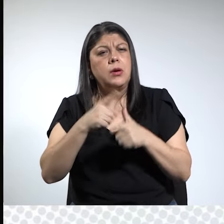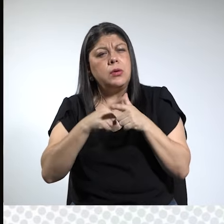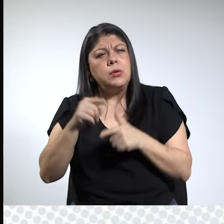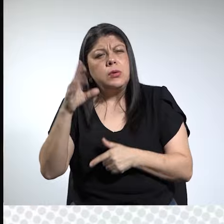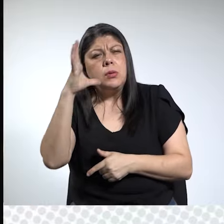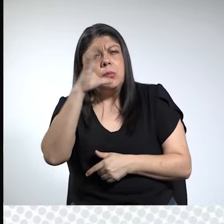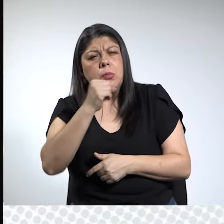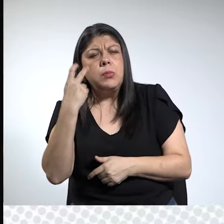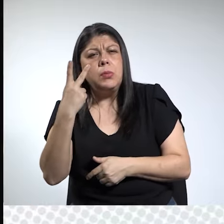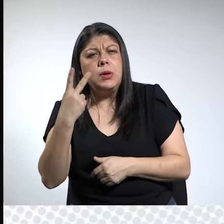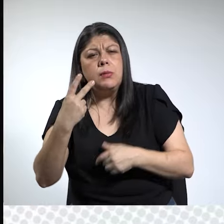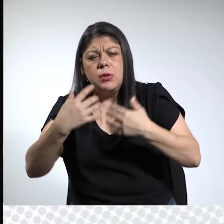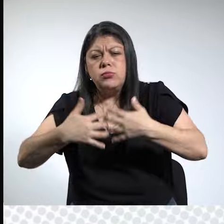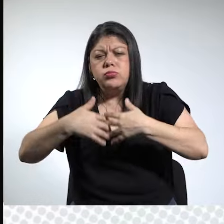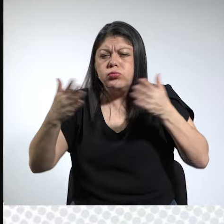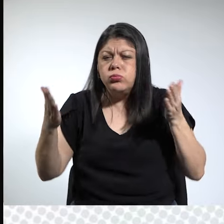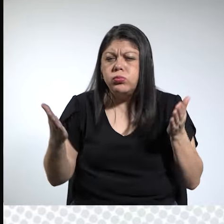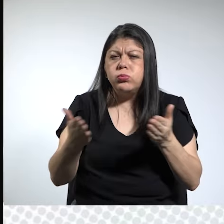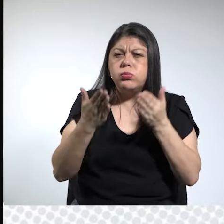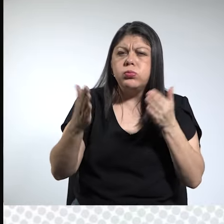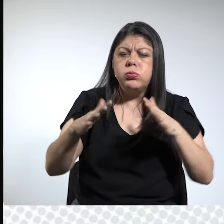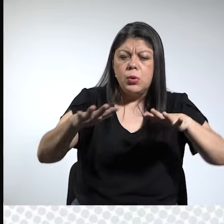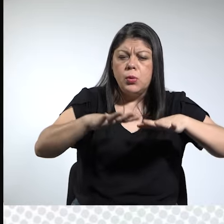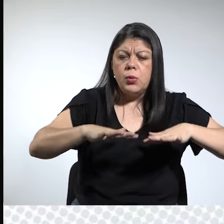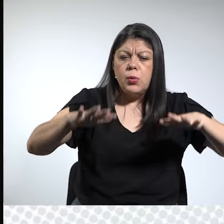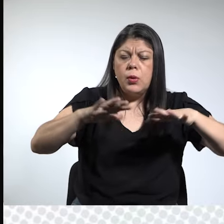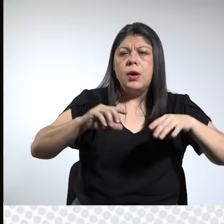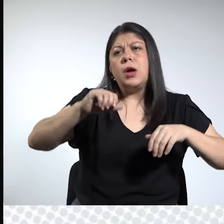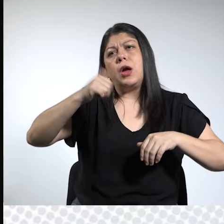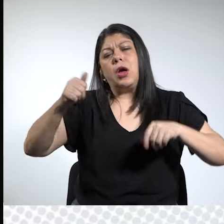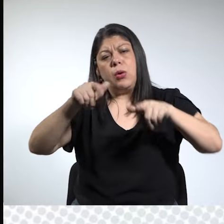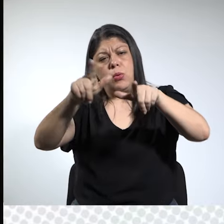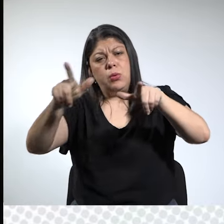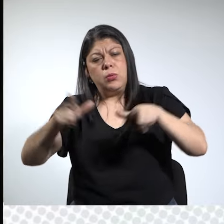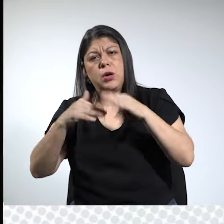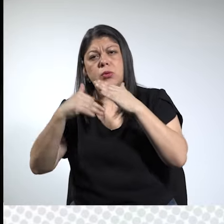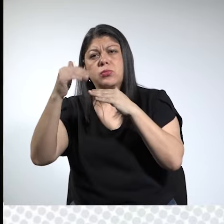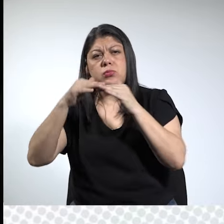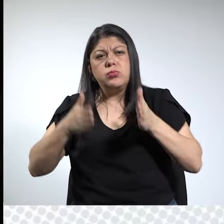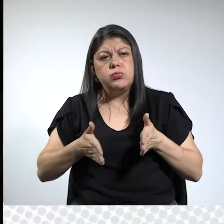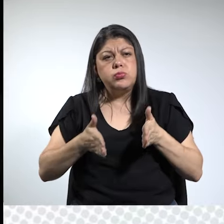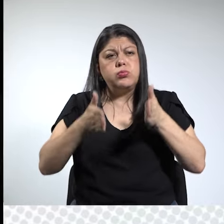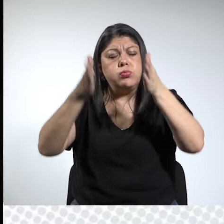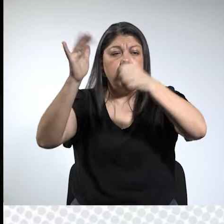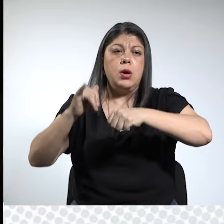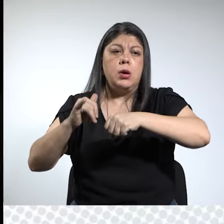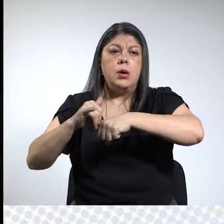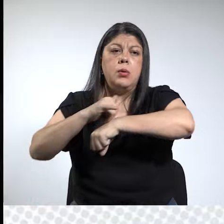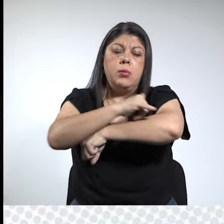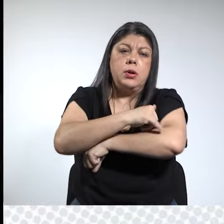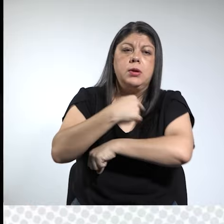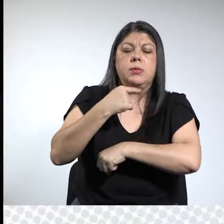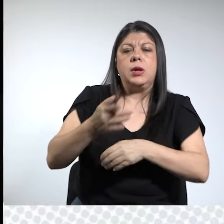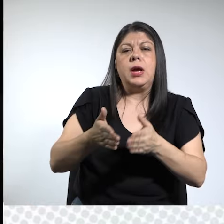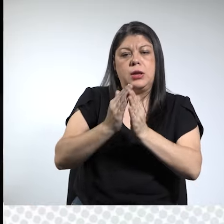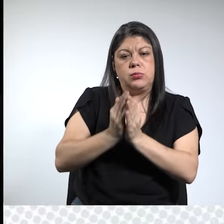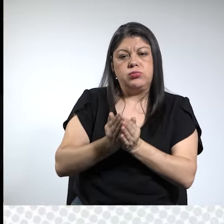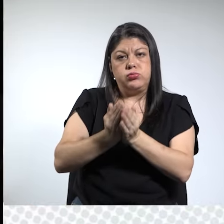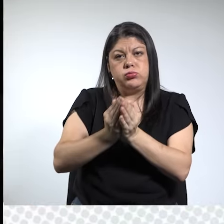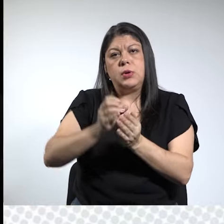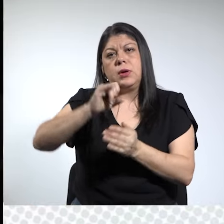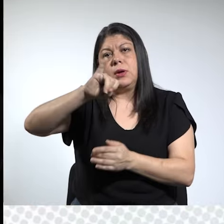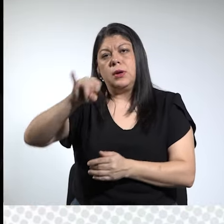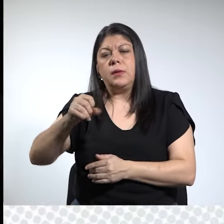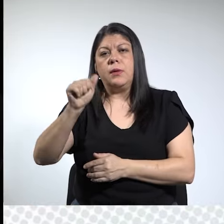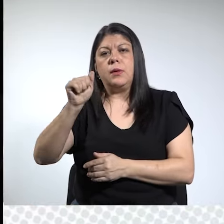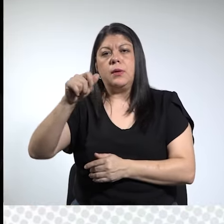esos grandes generadores. Zona franca fuera de la GAM, infraestructura para que sea puerto o aeropuerto, perdón, no mencioné los puertos, ahí está Habdeba, por